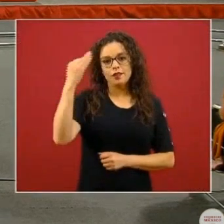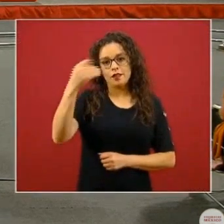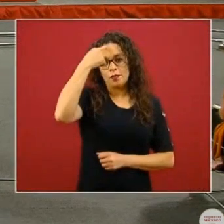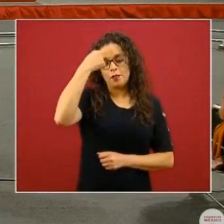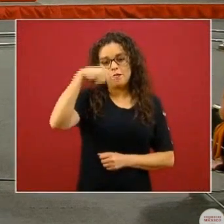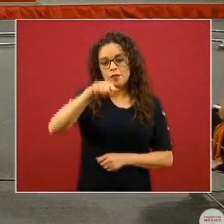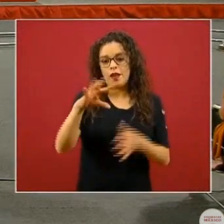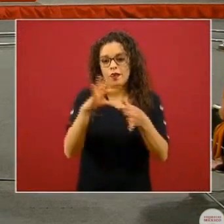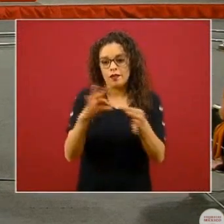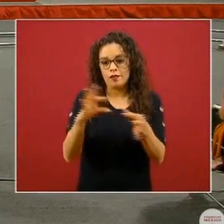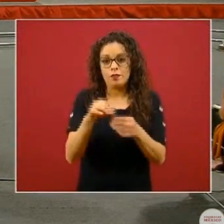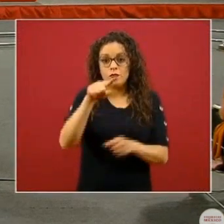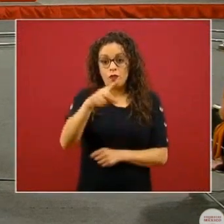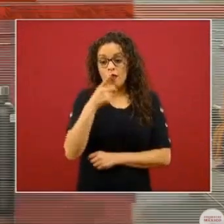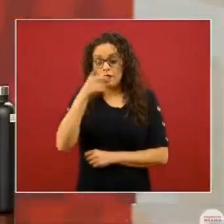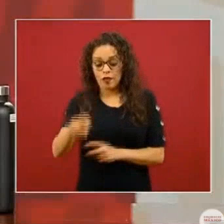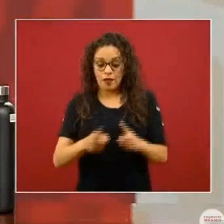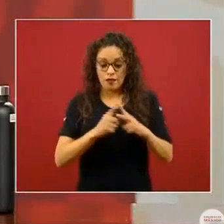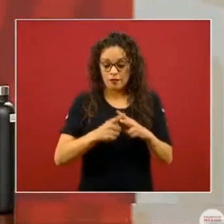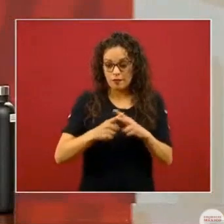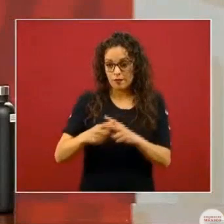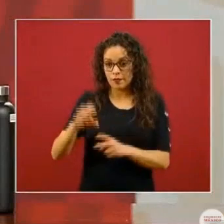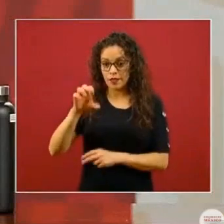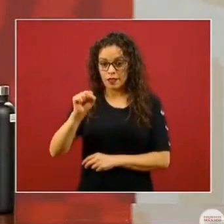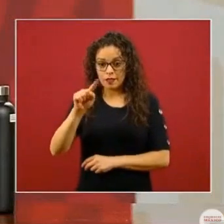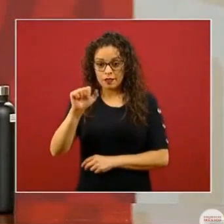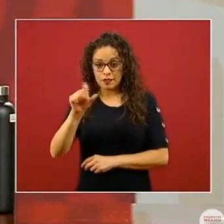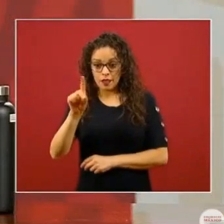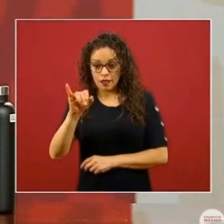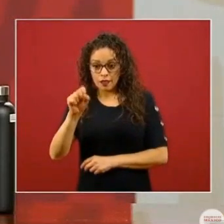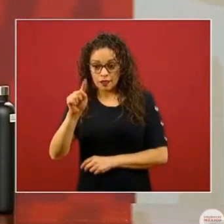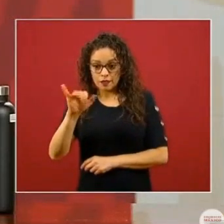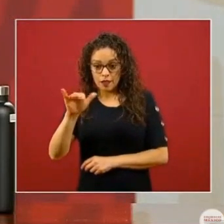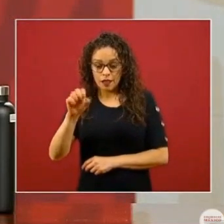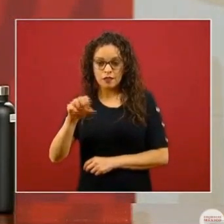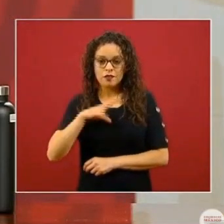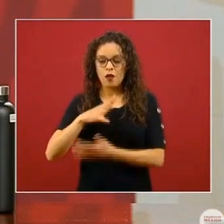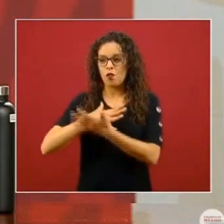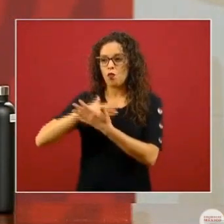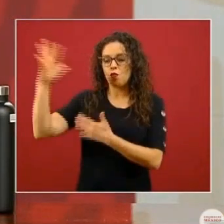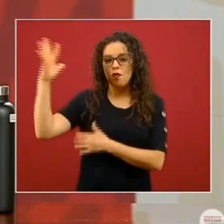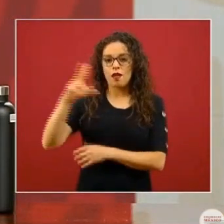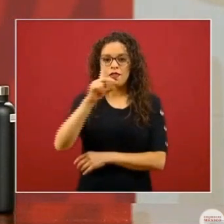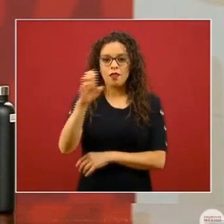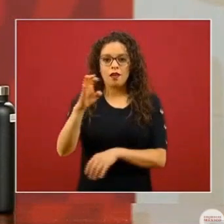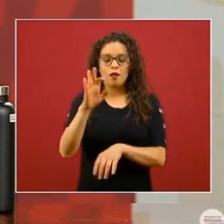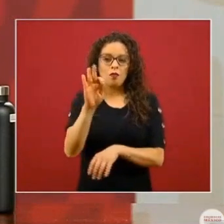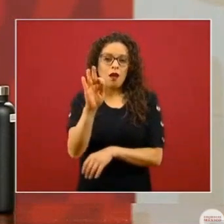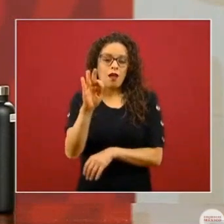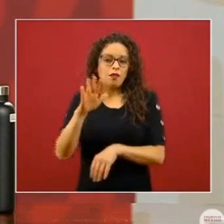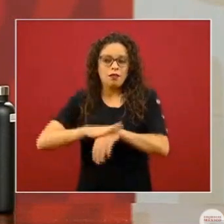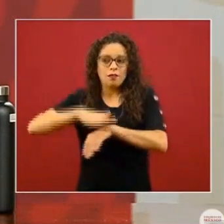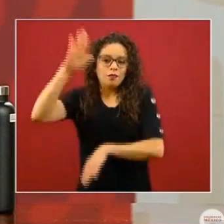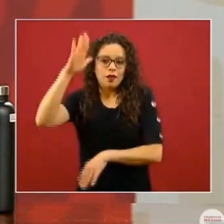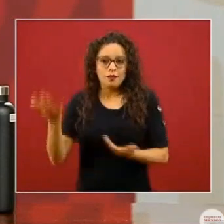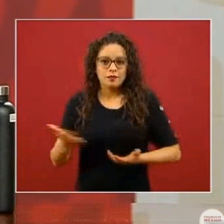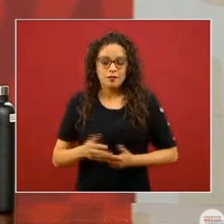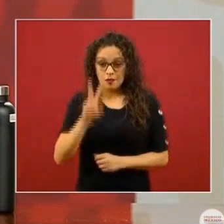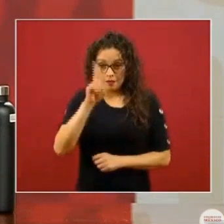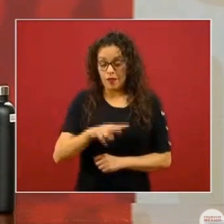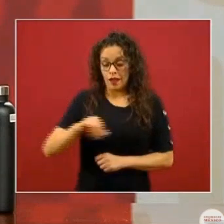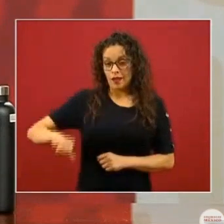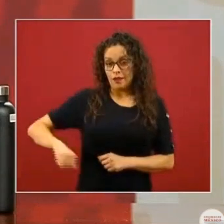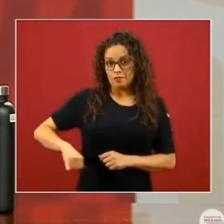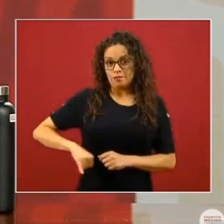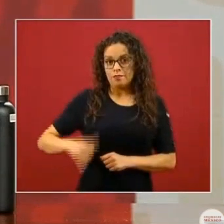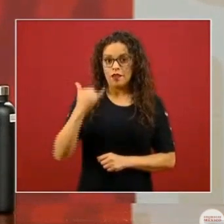pues hay más de 40 estadísticas que están aquí involucradas. Pero sí me parece muy interesante. Creo que sería muy